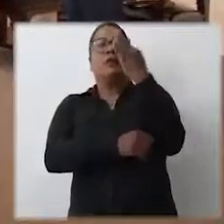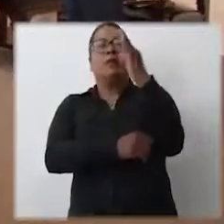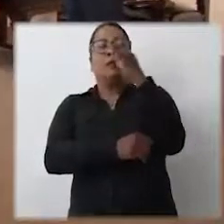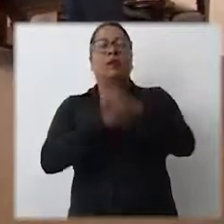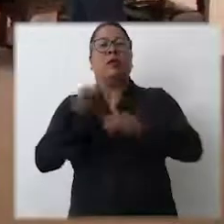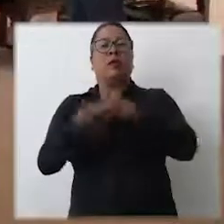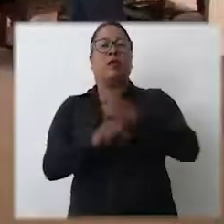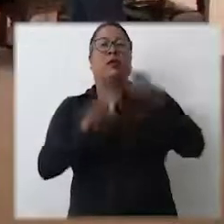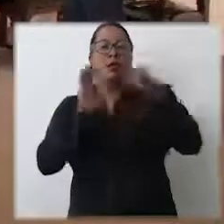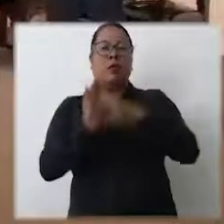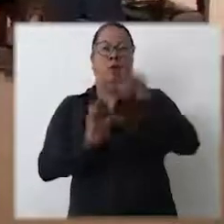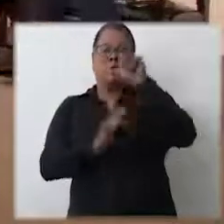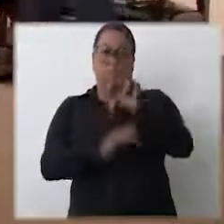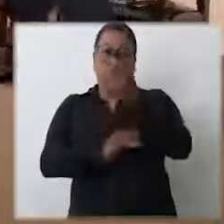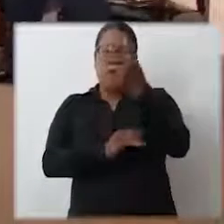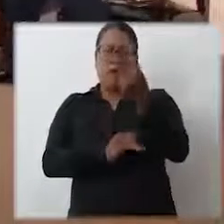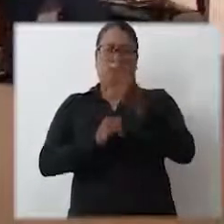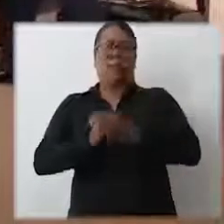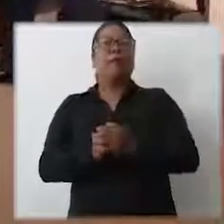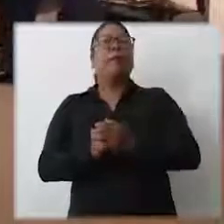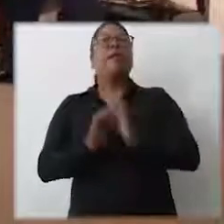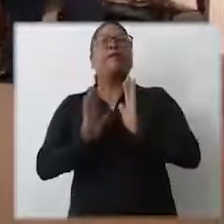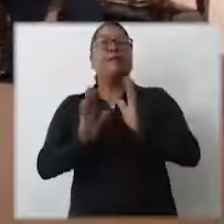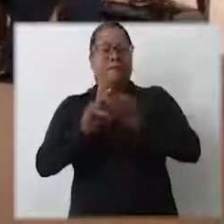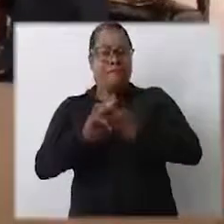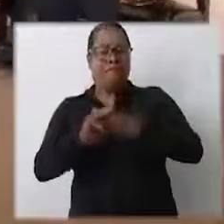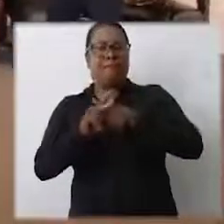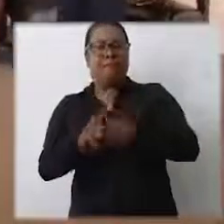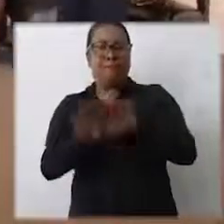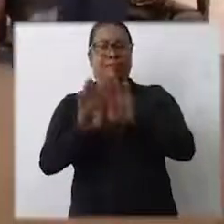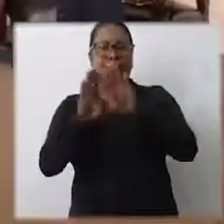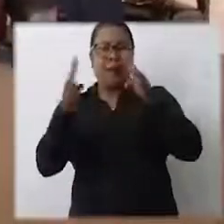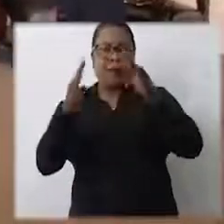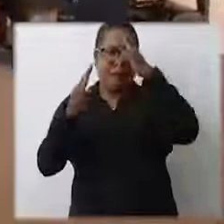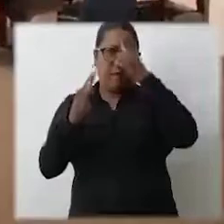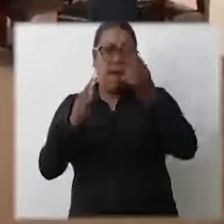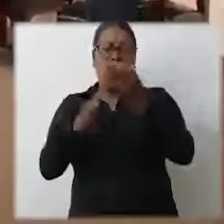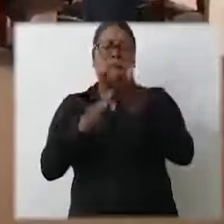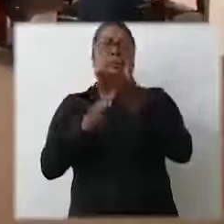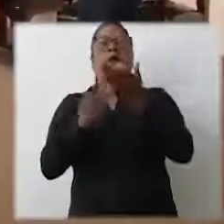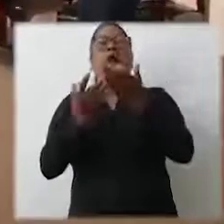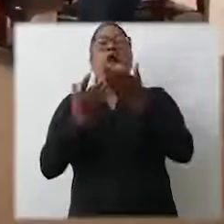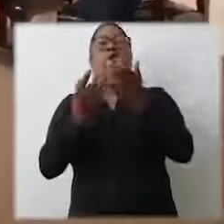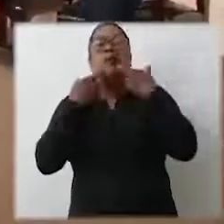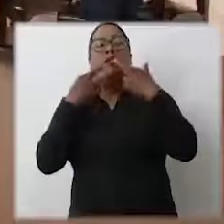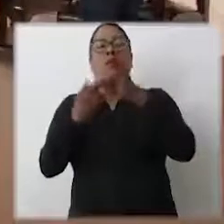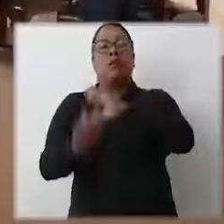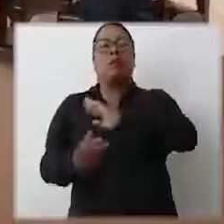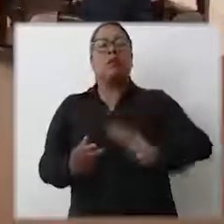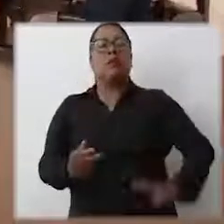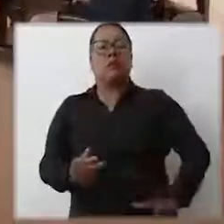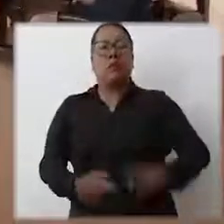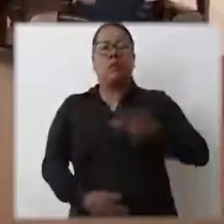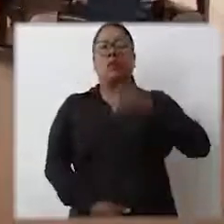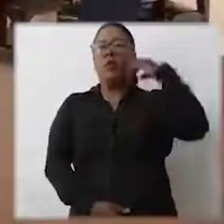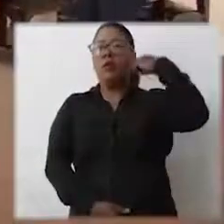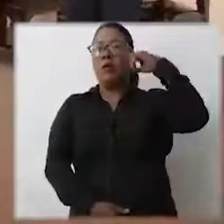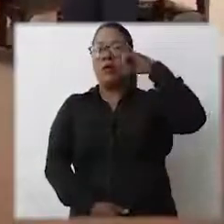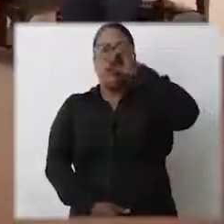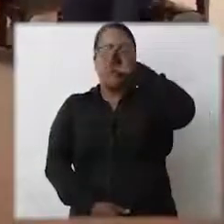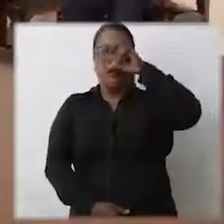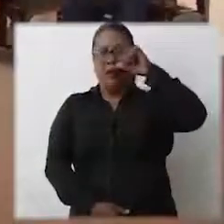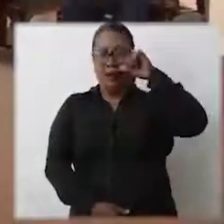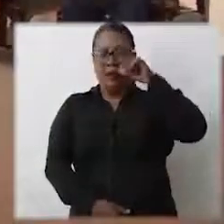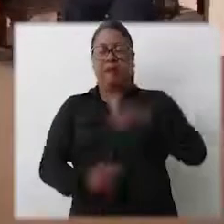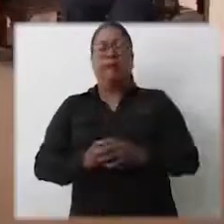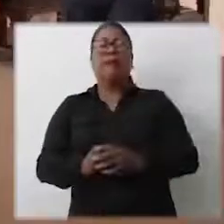gracias. Puede sentarse, continúe, por favor, secretaria, con el desarrollo de la sesión. El punto segundo del